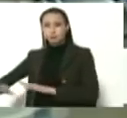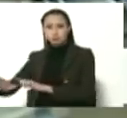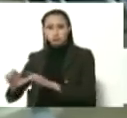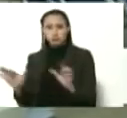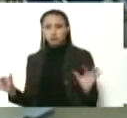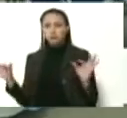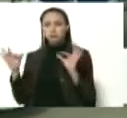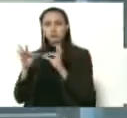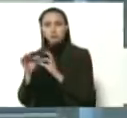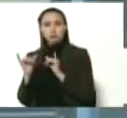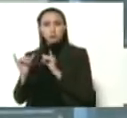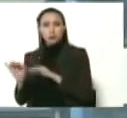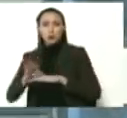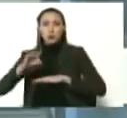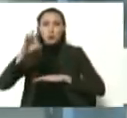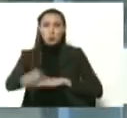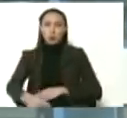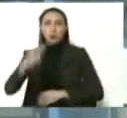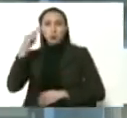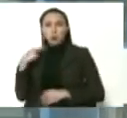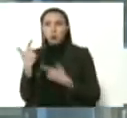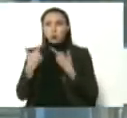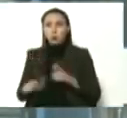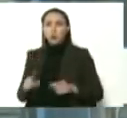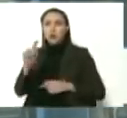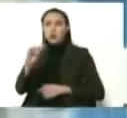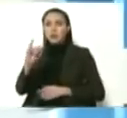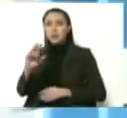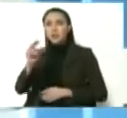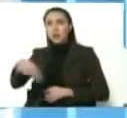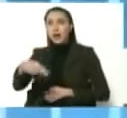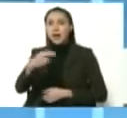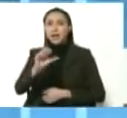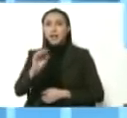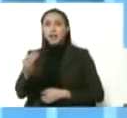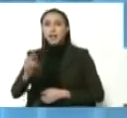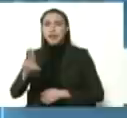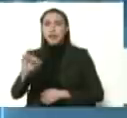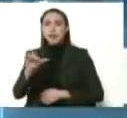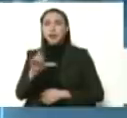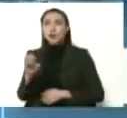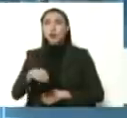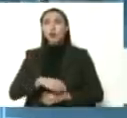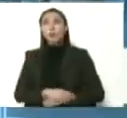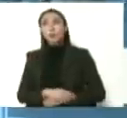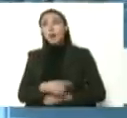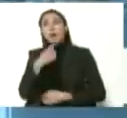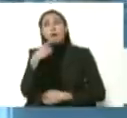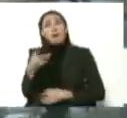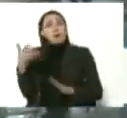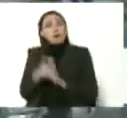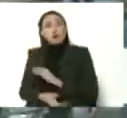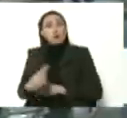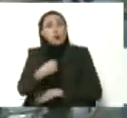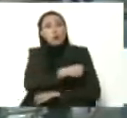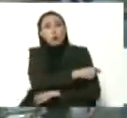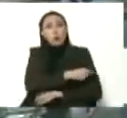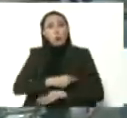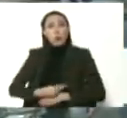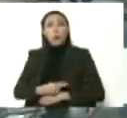el corazón del municipio bolivariano de Tinaquillo. Y específicamente le hablamos, presidentes, del Hospital